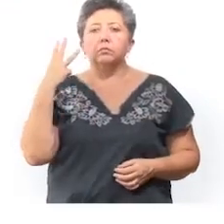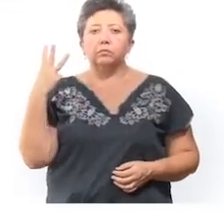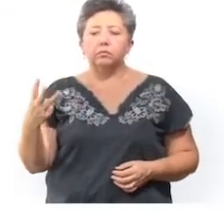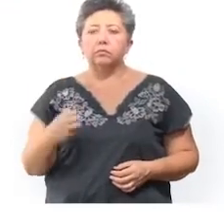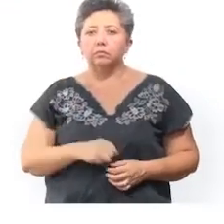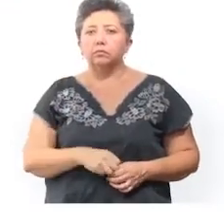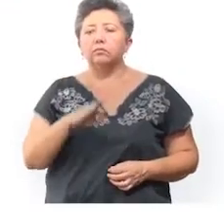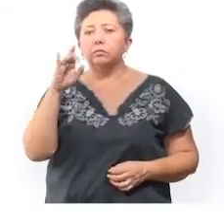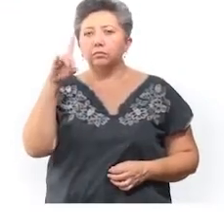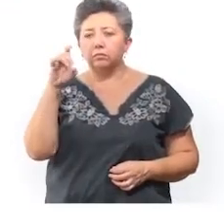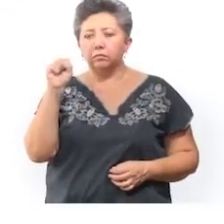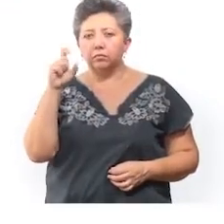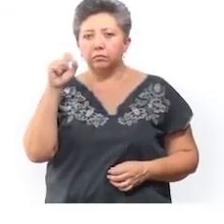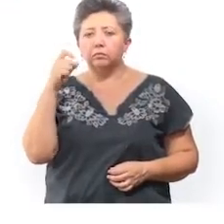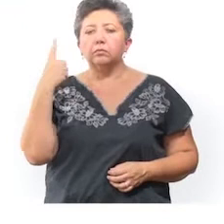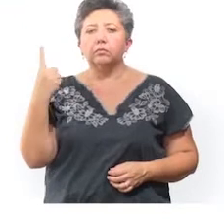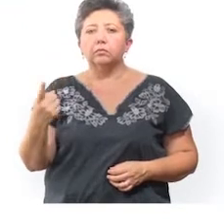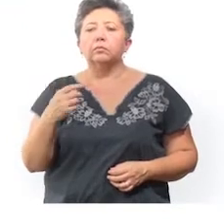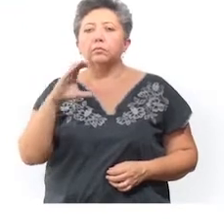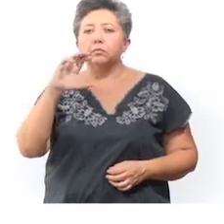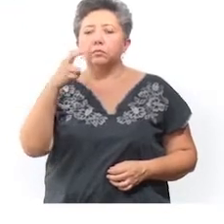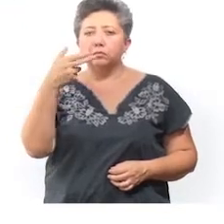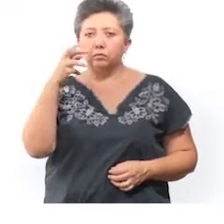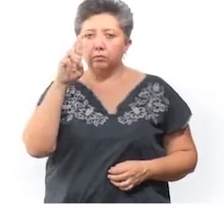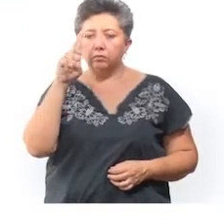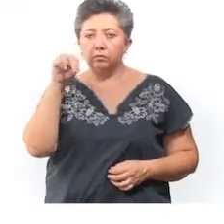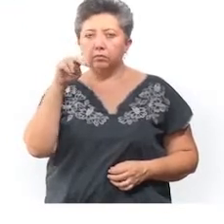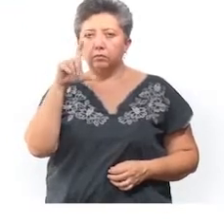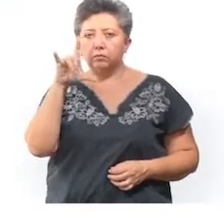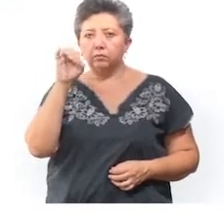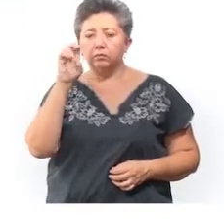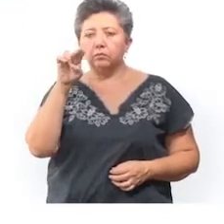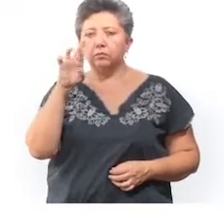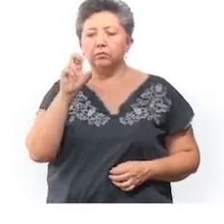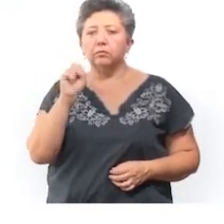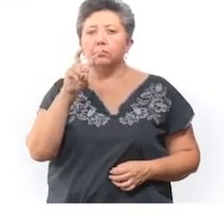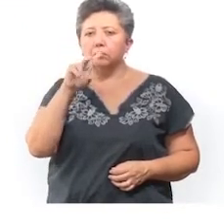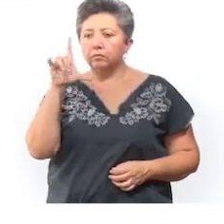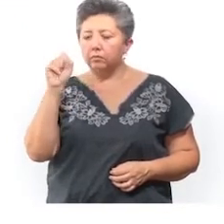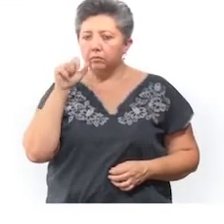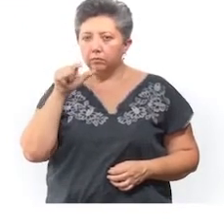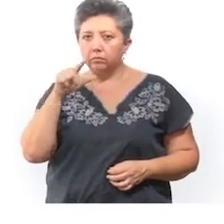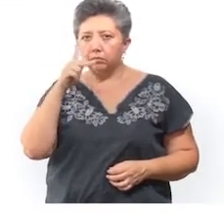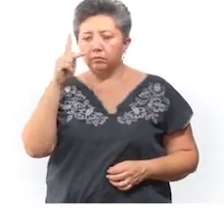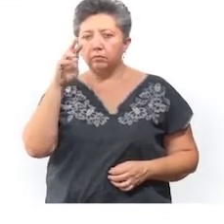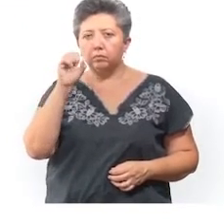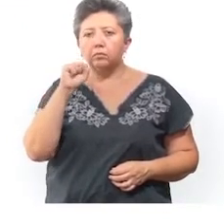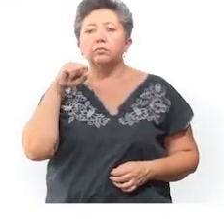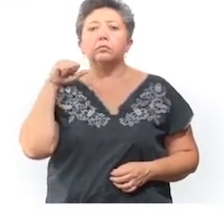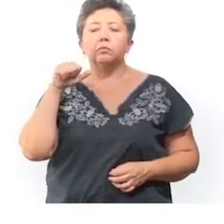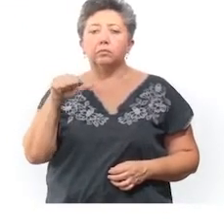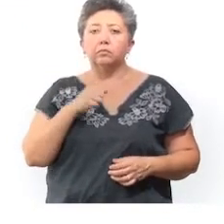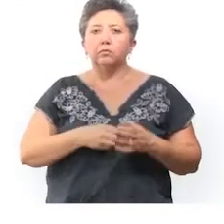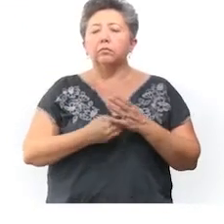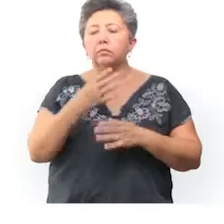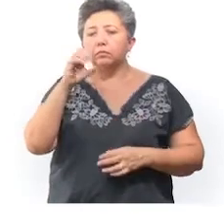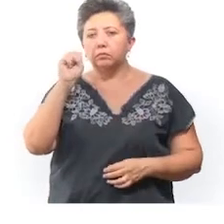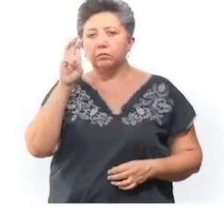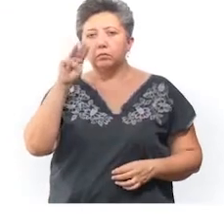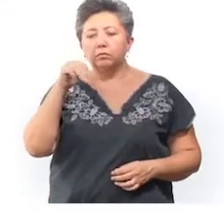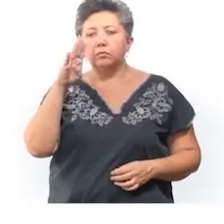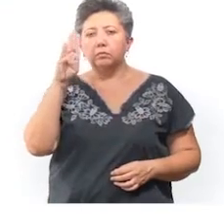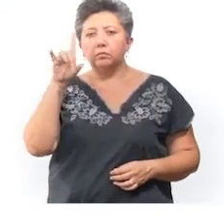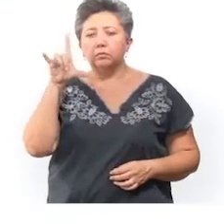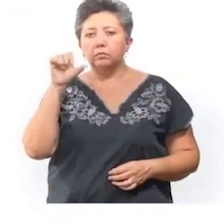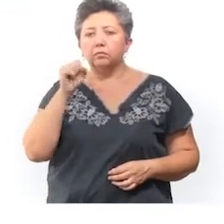23, Fidel Velázquez, 21, Chuburná de Hidalgo y Leandro Valle, 17, Pacaptum, 16, Nueva Zambulá,